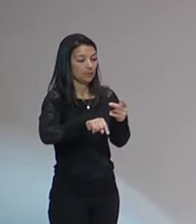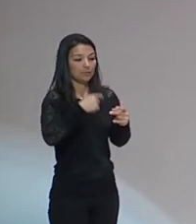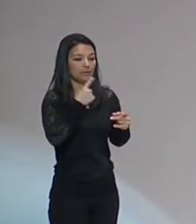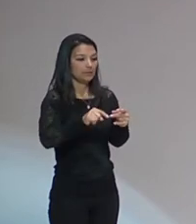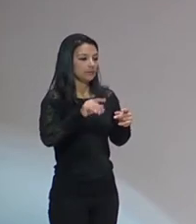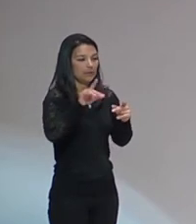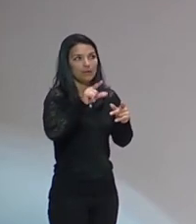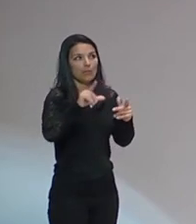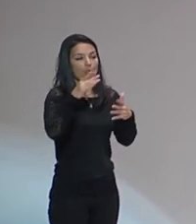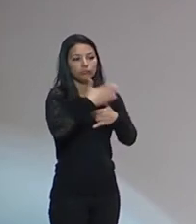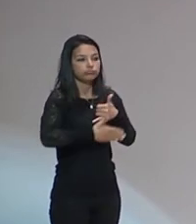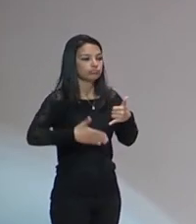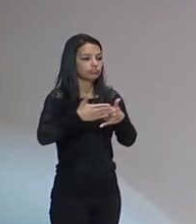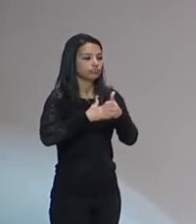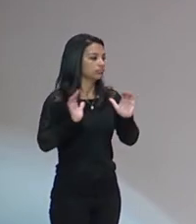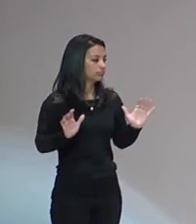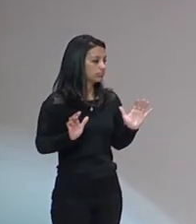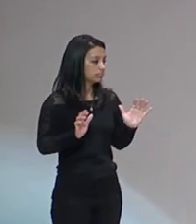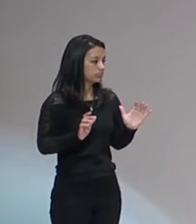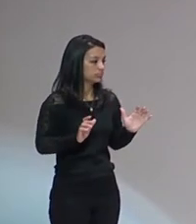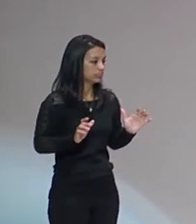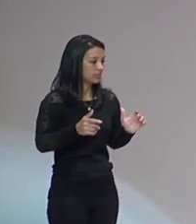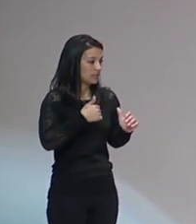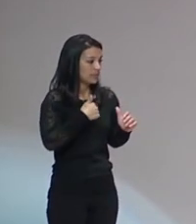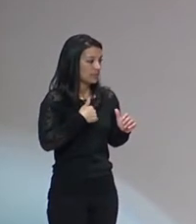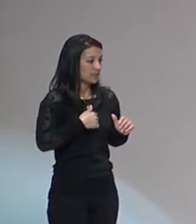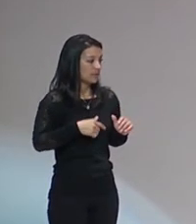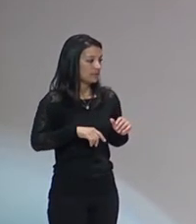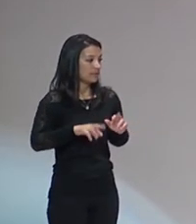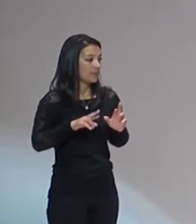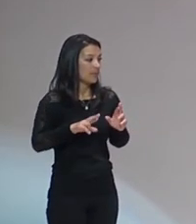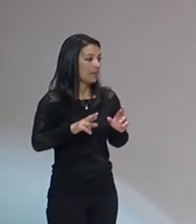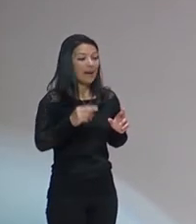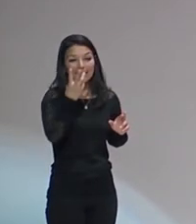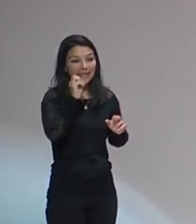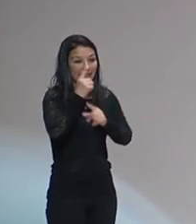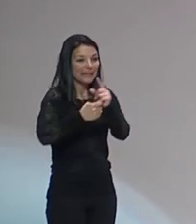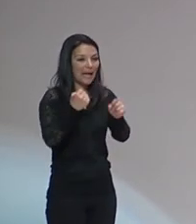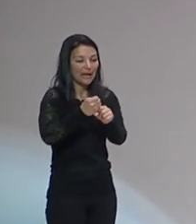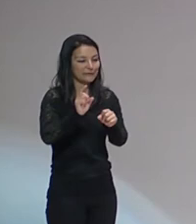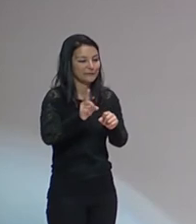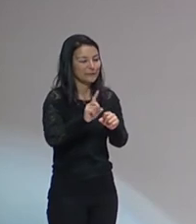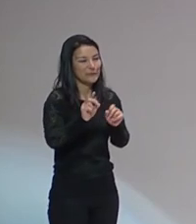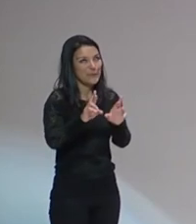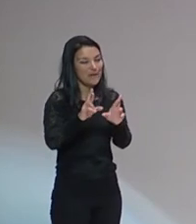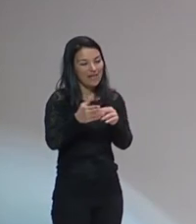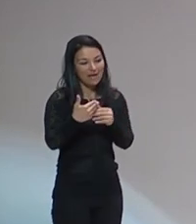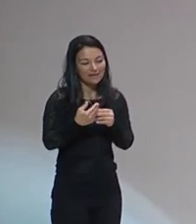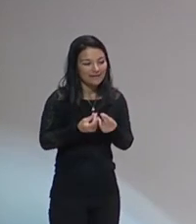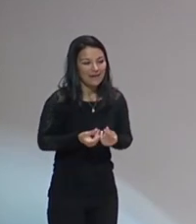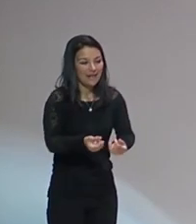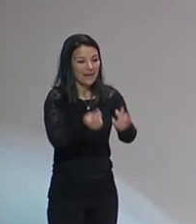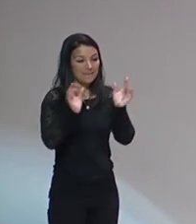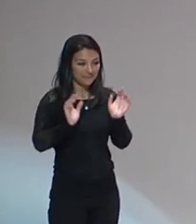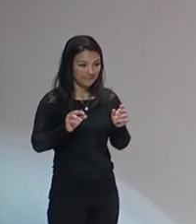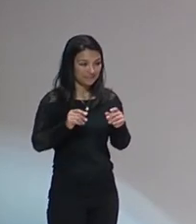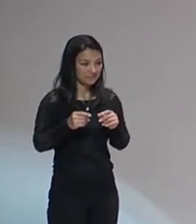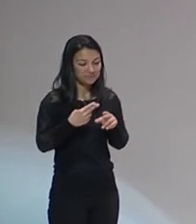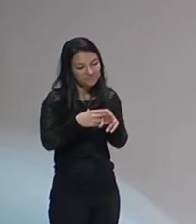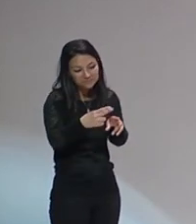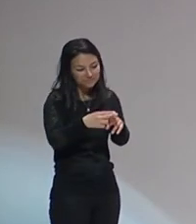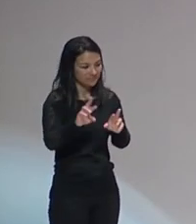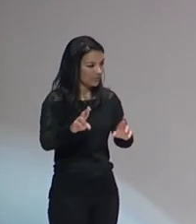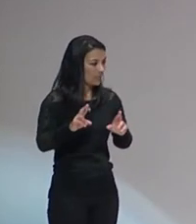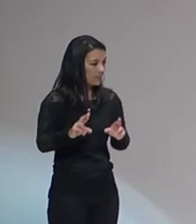en todo el país. Y en unos, yo aspiro que no sean 30 años, pero en un tiempo no muy lejano